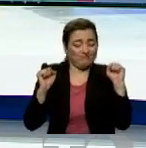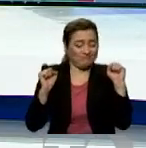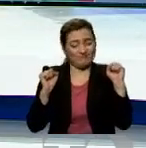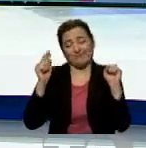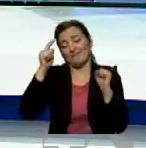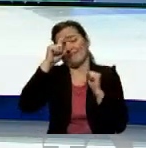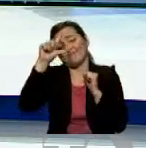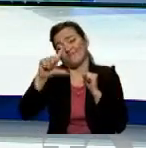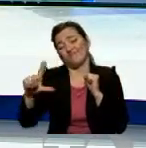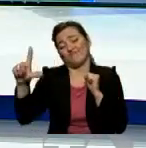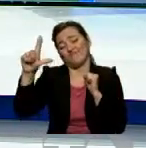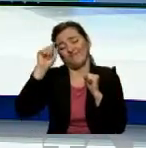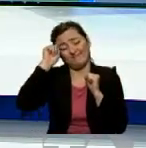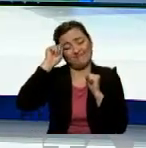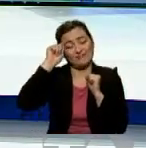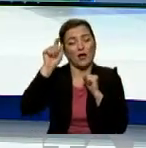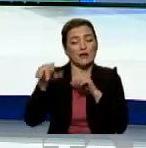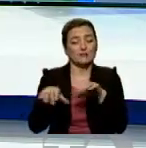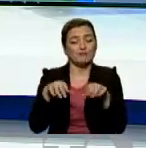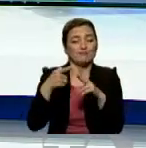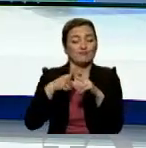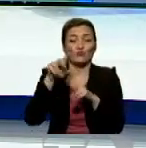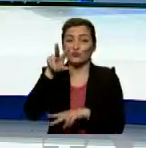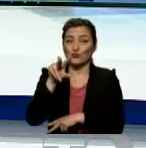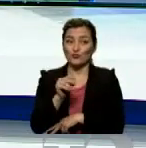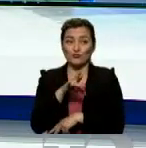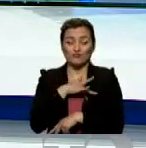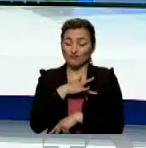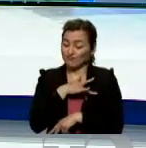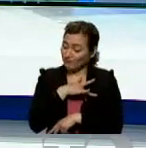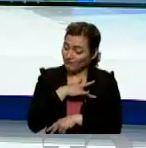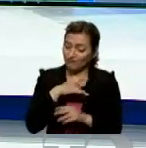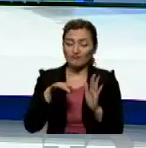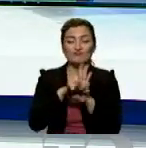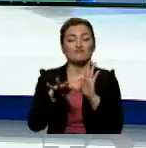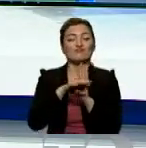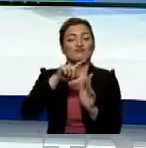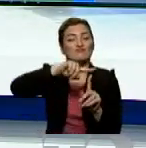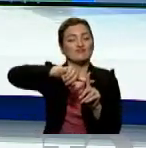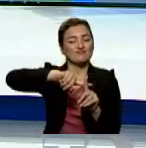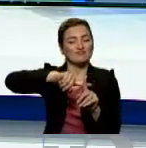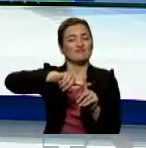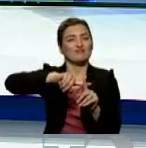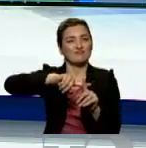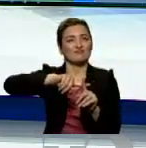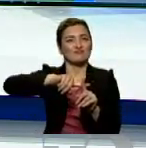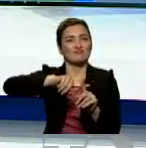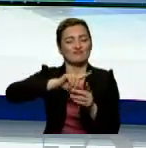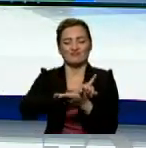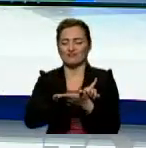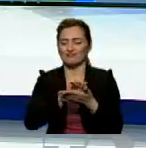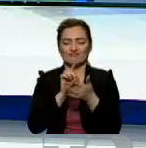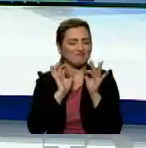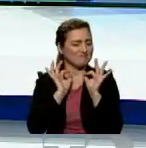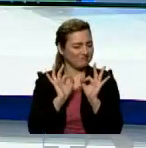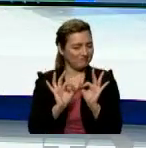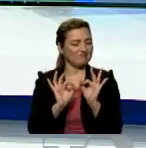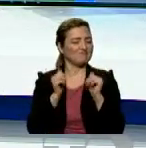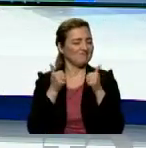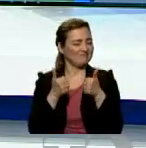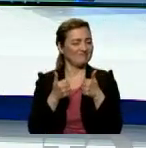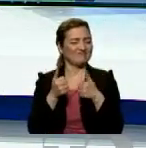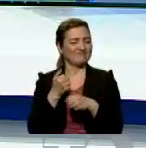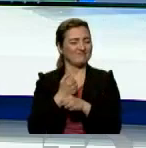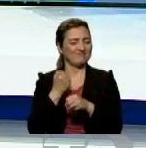levantarnos, comenzar las actividades. Pero con mejor energía comienza este día y verá cómo le va a ir durante toda la semana